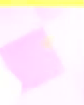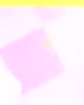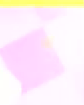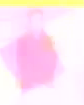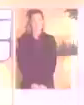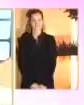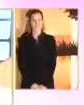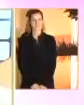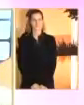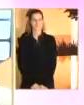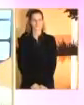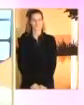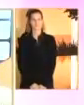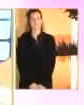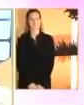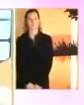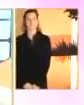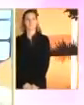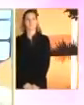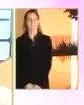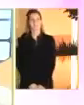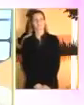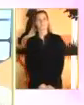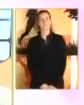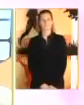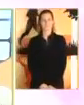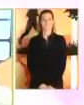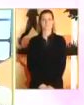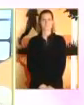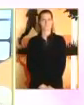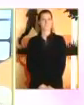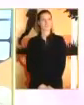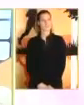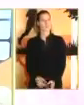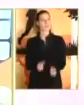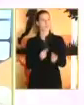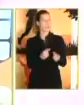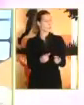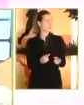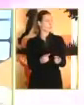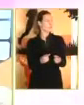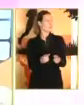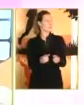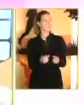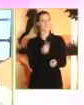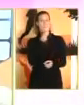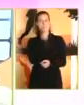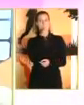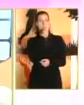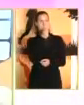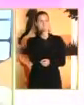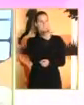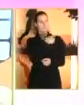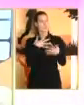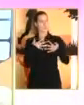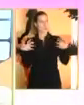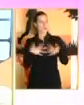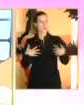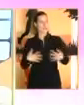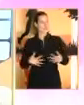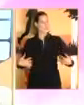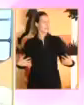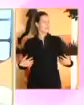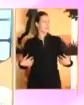¿De rayas? Claro. ¿Tú vas de rayas, a que hola, sí? Pablo. Mira, que te pongo el micro. ¿A qué vas de rayas?